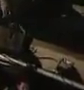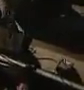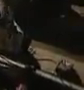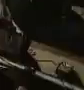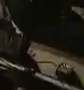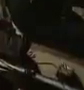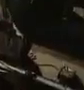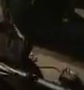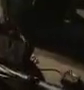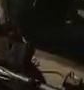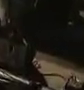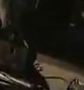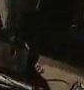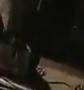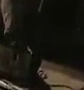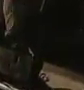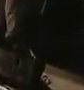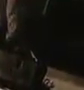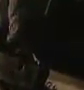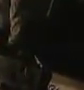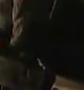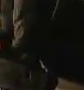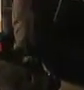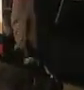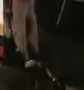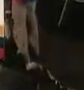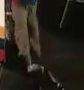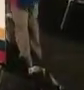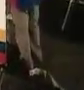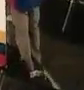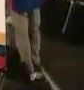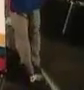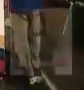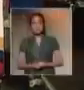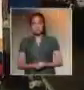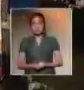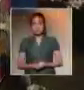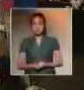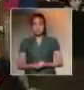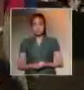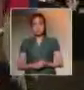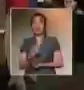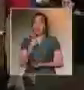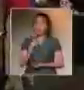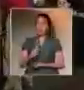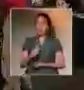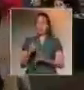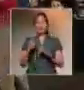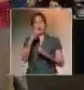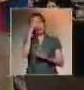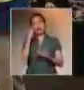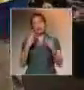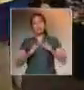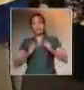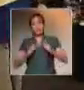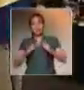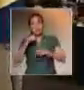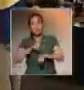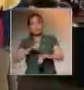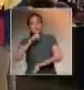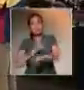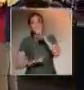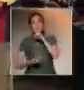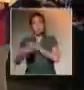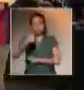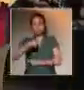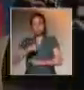hermanos. Yo vengo aquí a decirle al preso, a decirle al que vive la dificultad: aquí